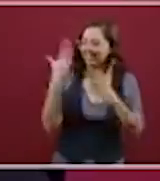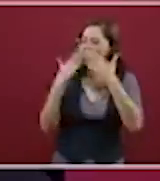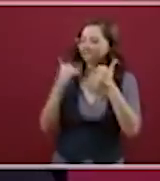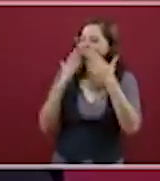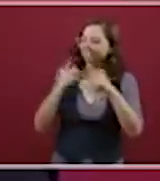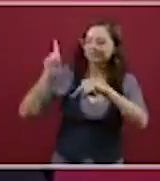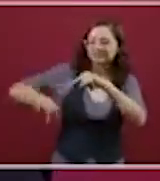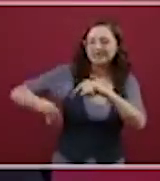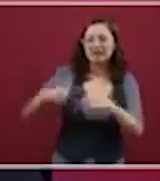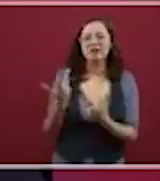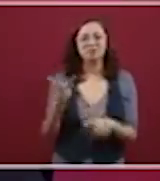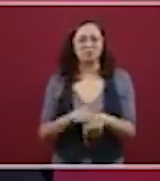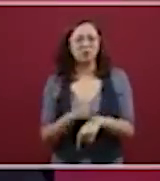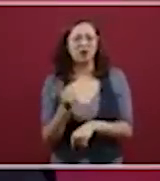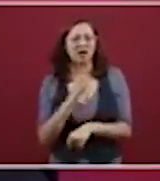se contratan